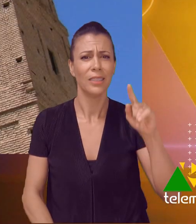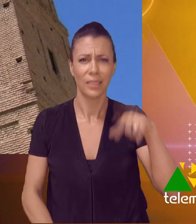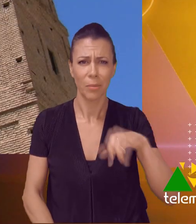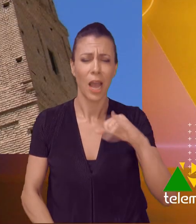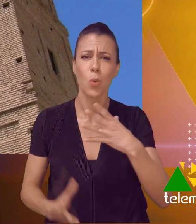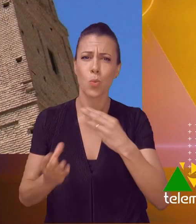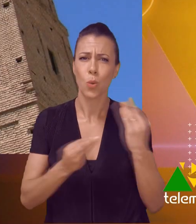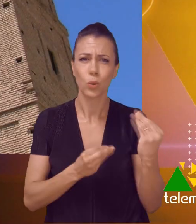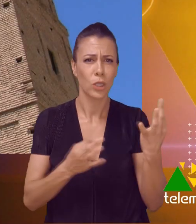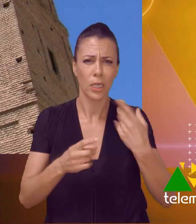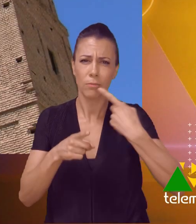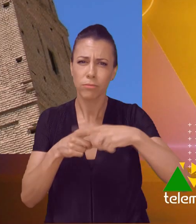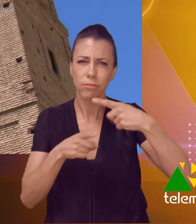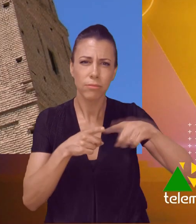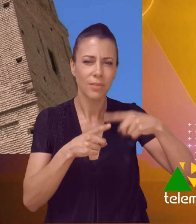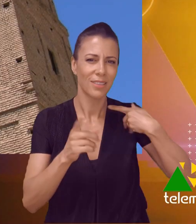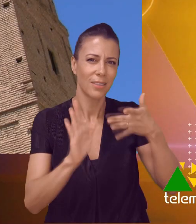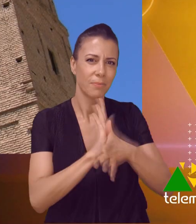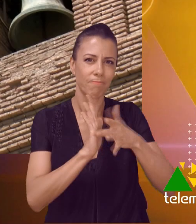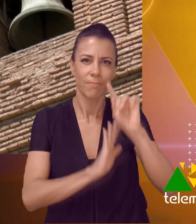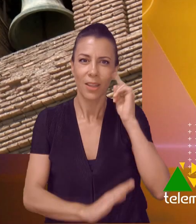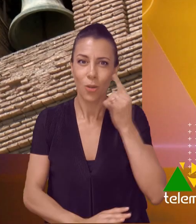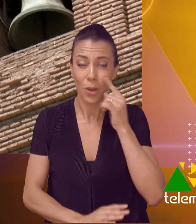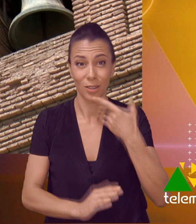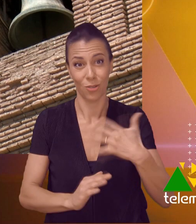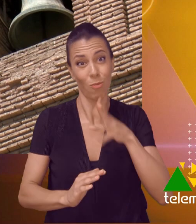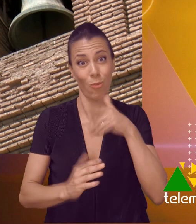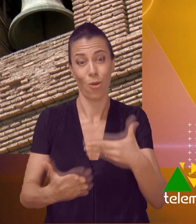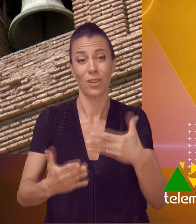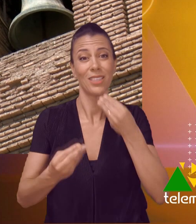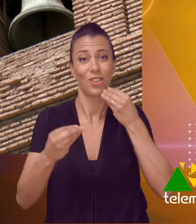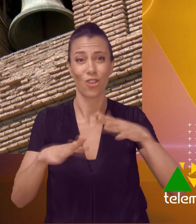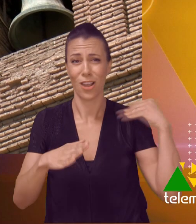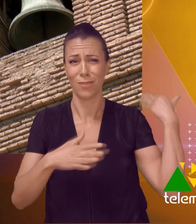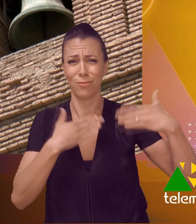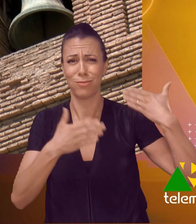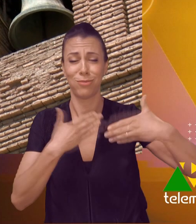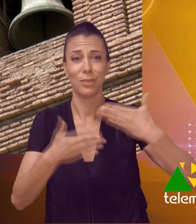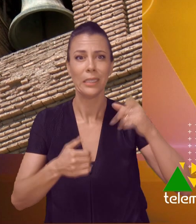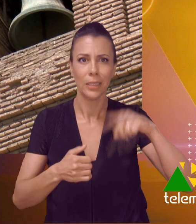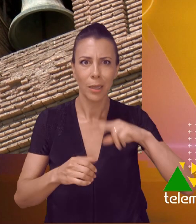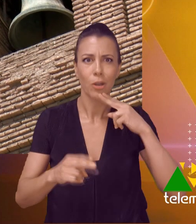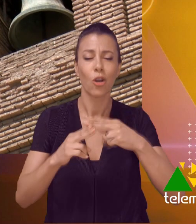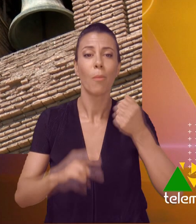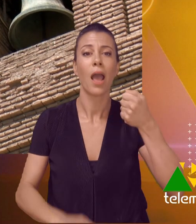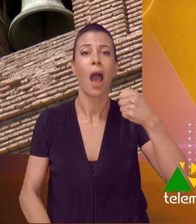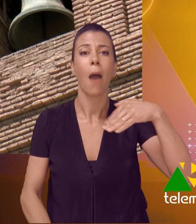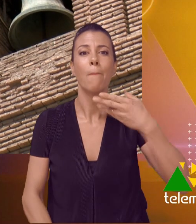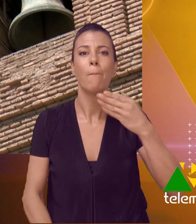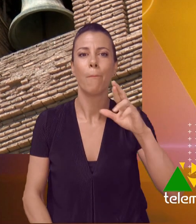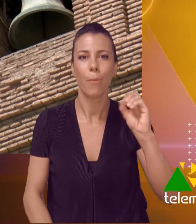las obras que hemos ido descubriendo a lo largo del paso del tiempo, y con nombres protagonistas como Ambrosio de Vico,